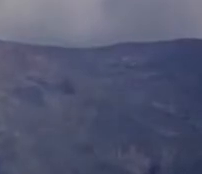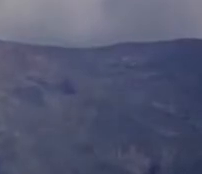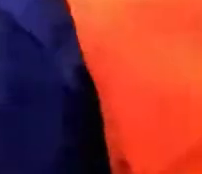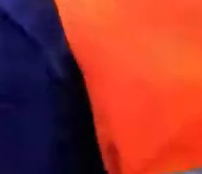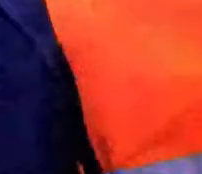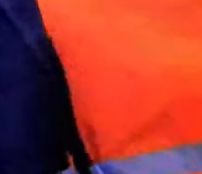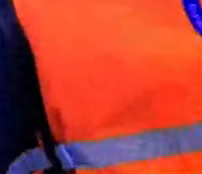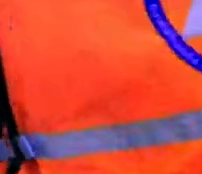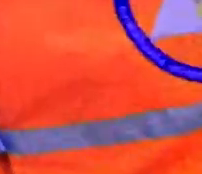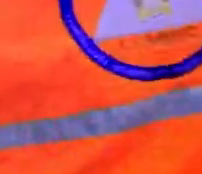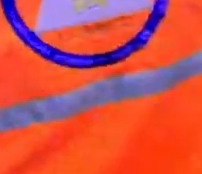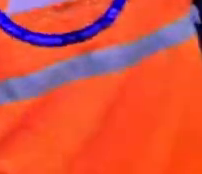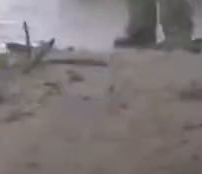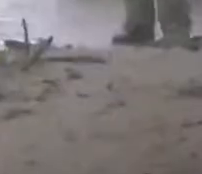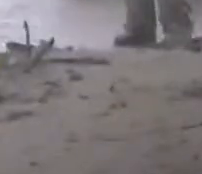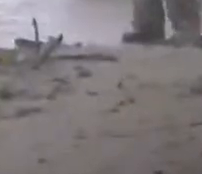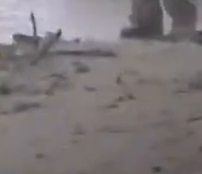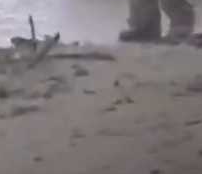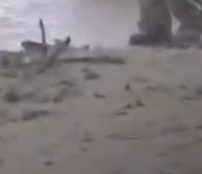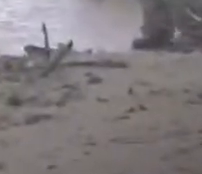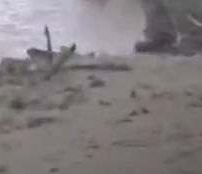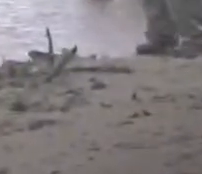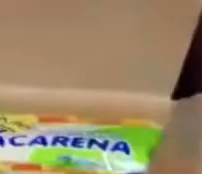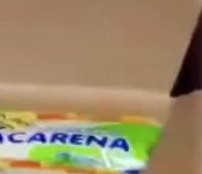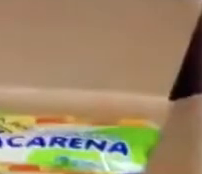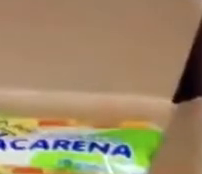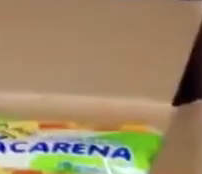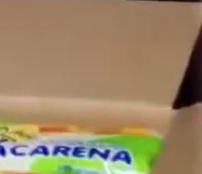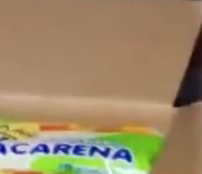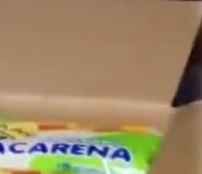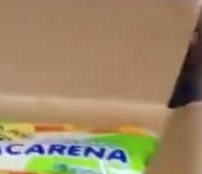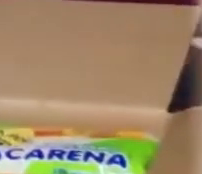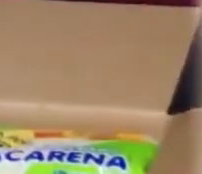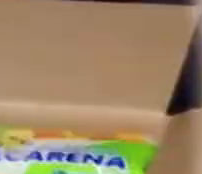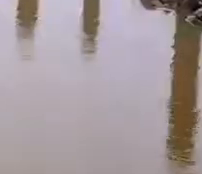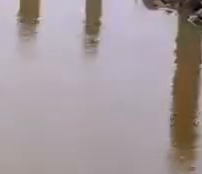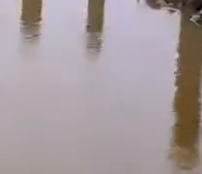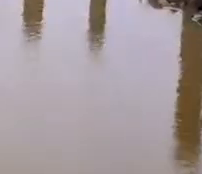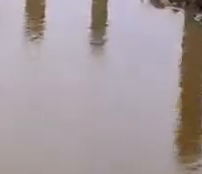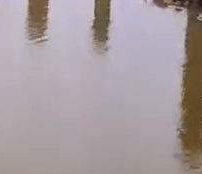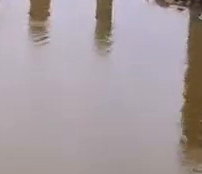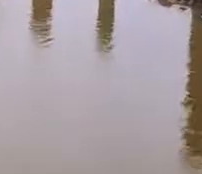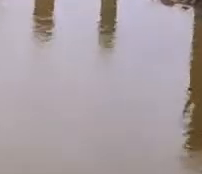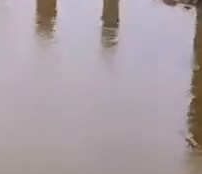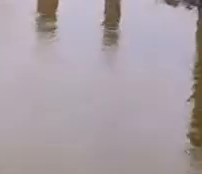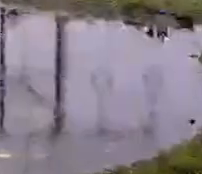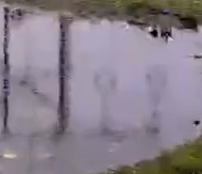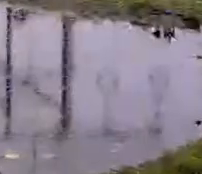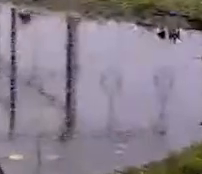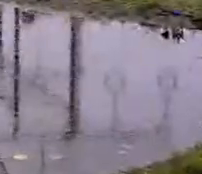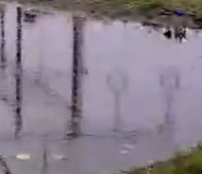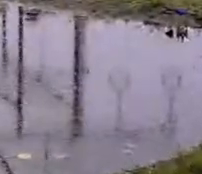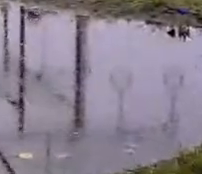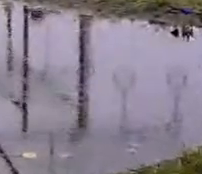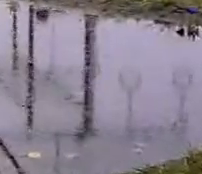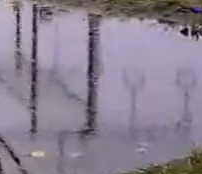años, con la solidaridad y el apoyo de cada guatemalteco, podremos salir adelante.